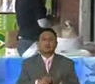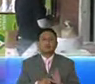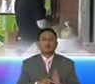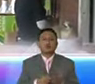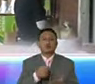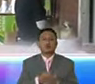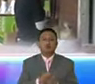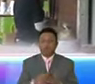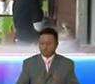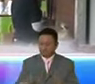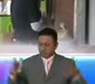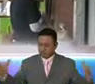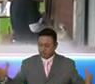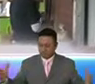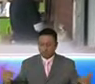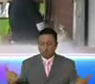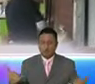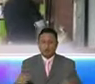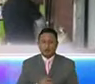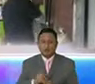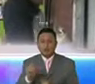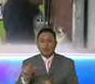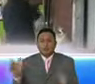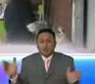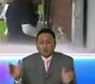cantidades, ahora lleva más detallista,